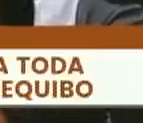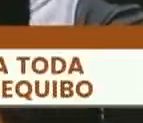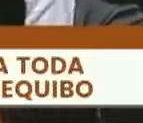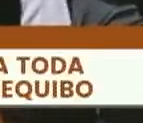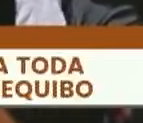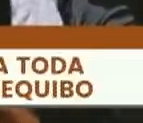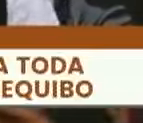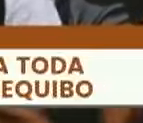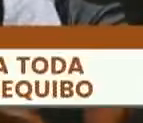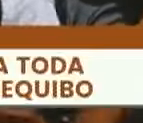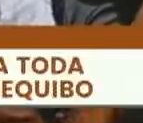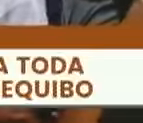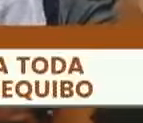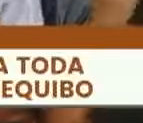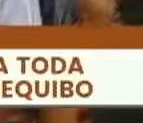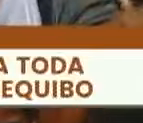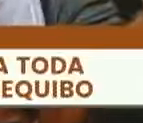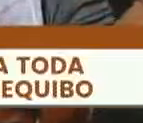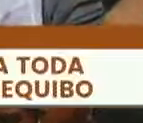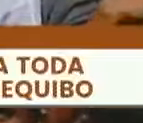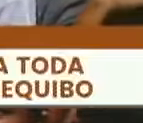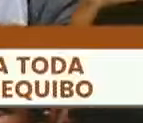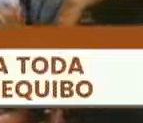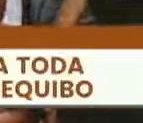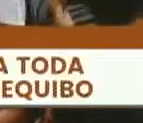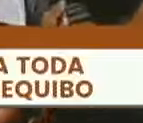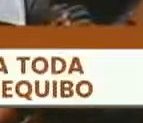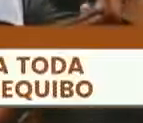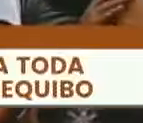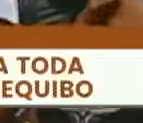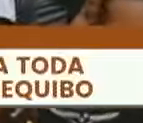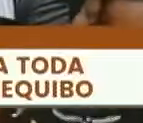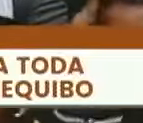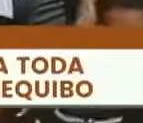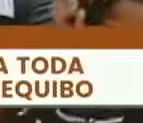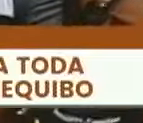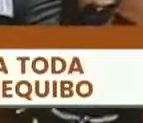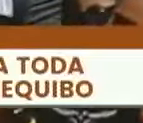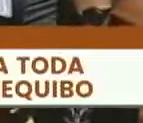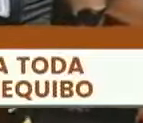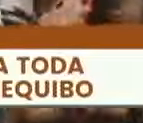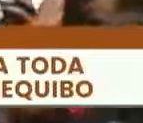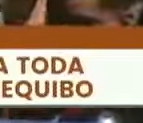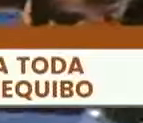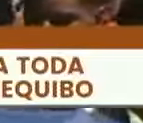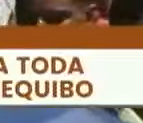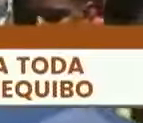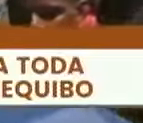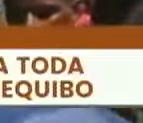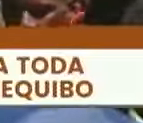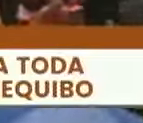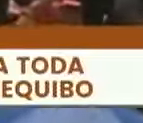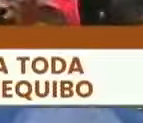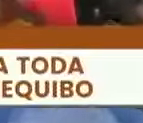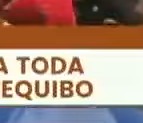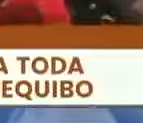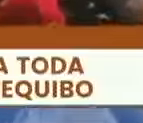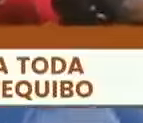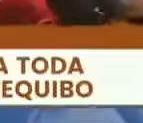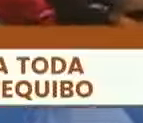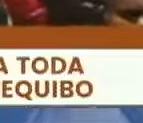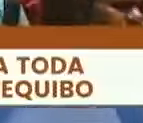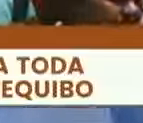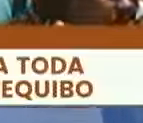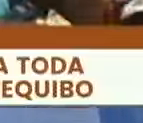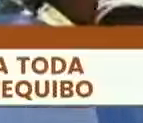los municipios del país, los venezolanos y las venezolanas hemos salido a las calles en defensa de nuestro Esequibo.